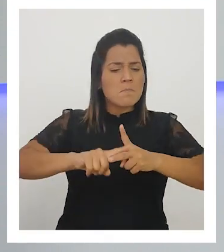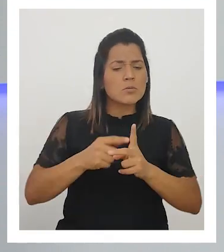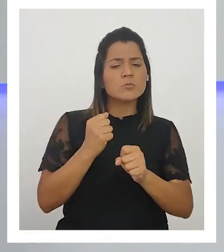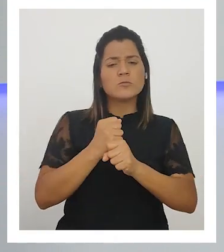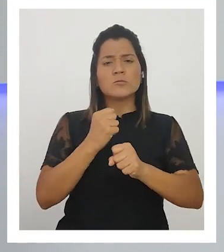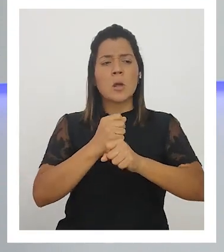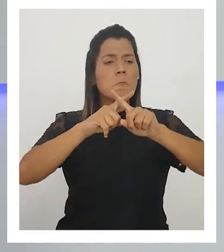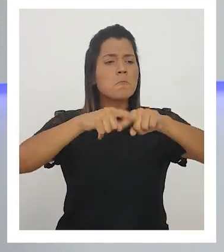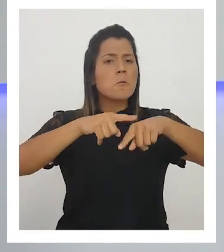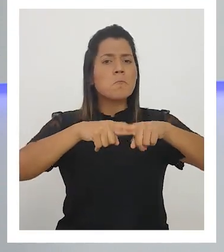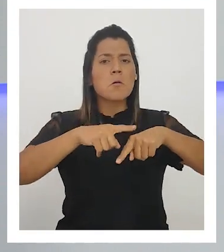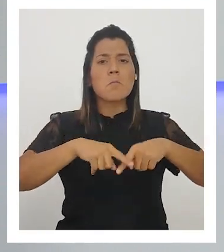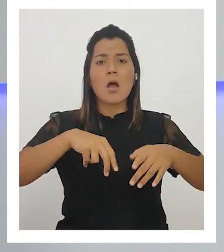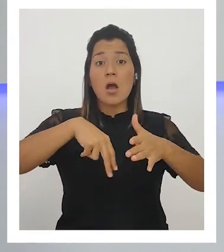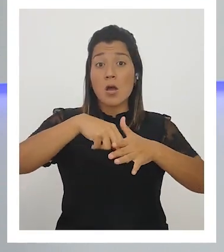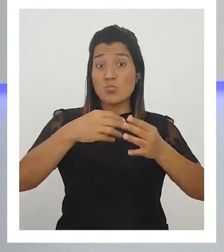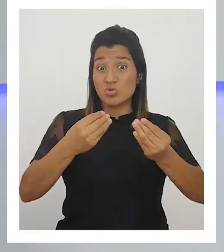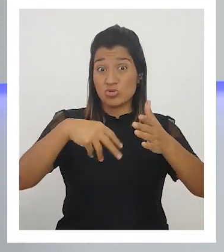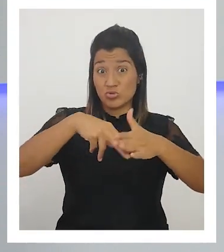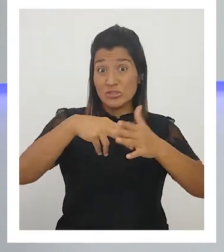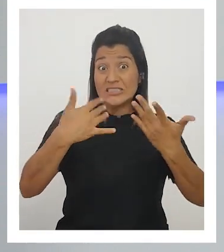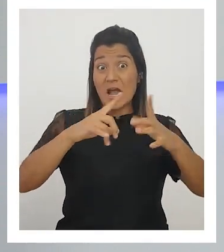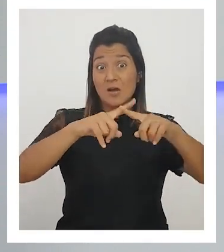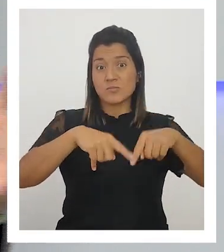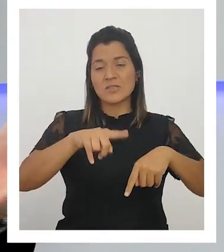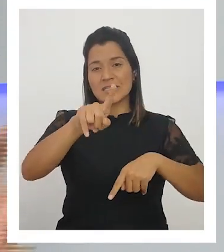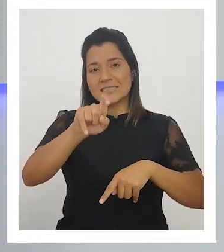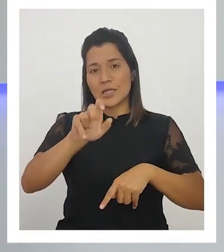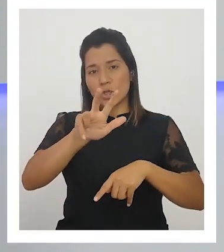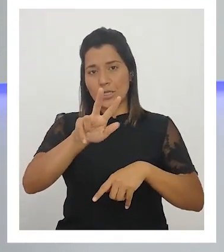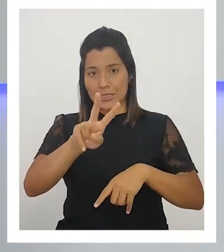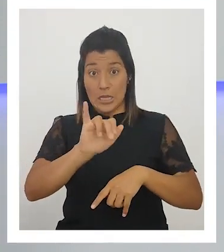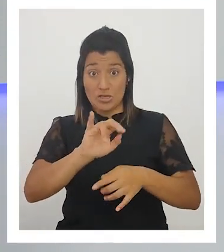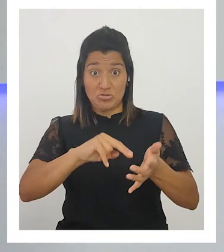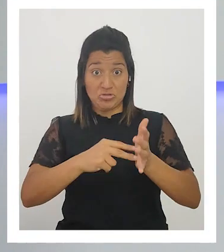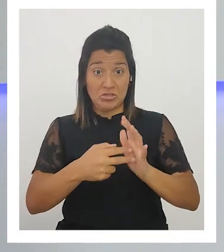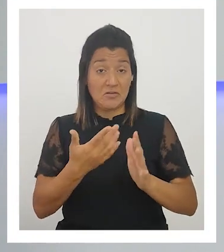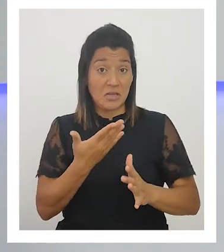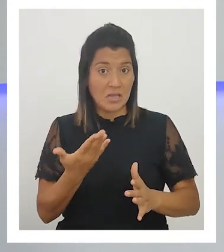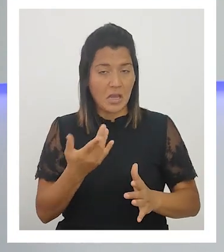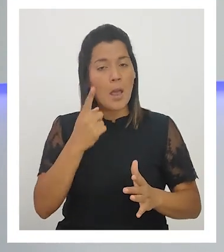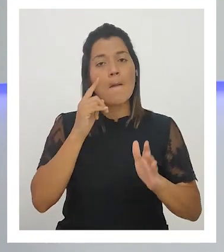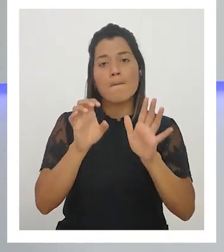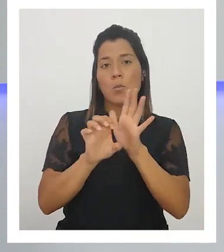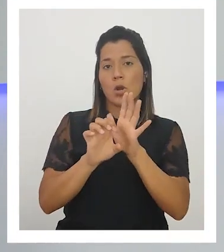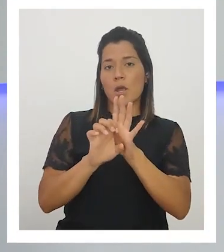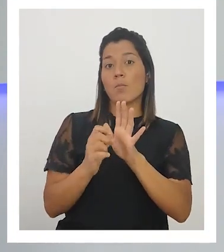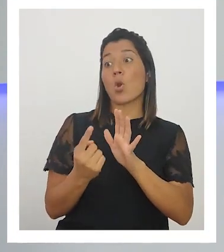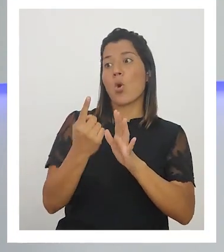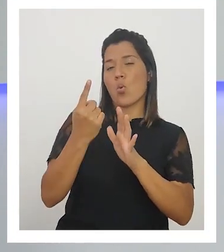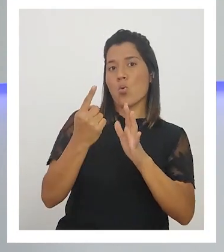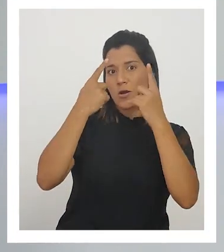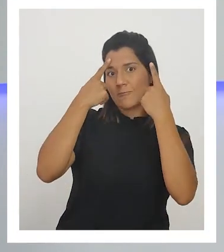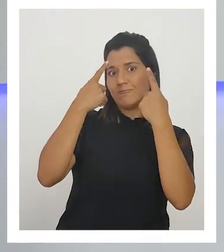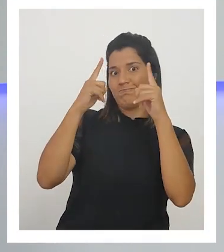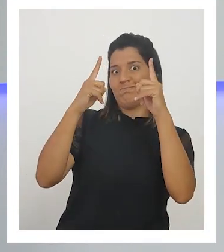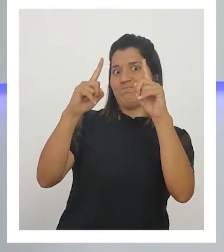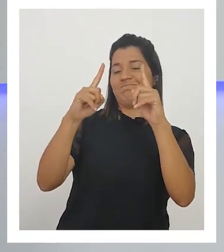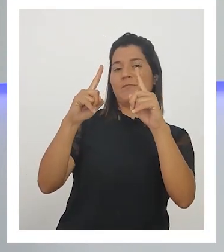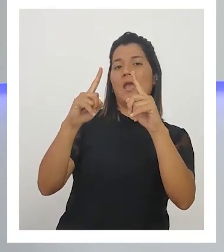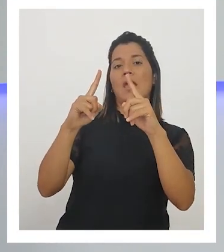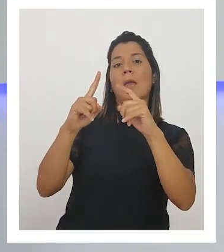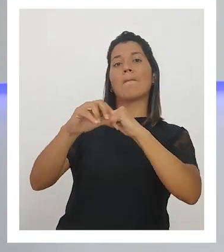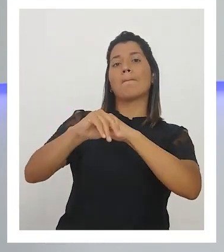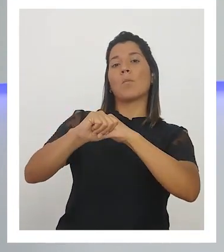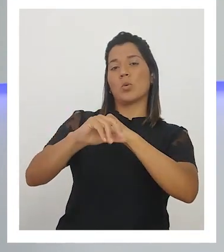eliminado 132. Eso se traduce, por ejemplo, en que una prestigiosa publicación como es The